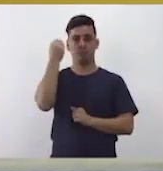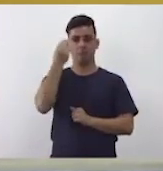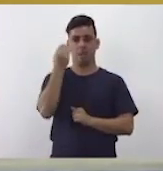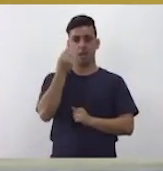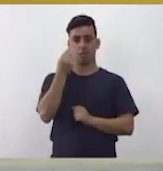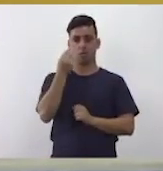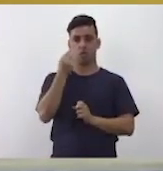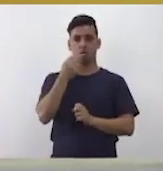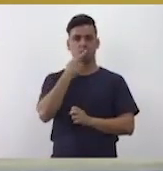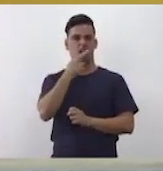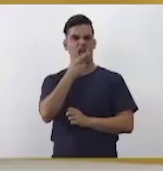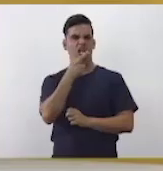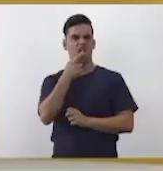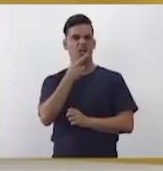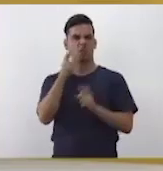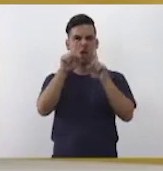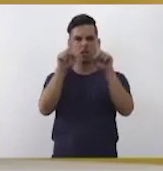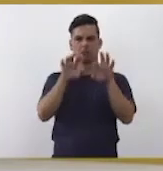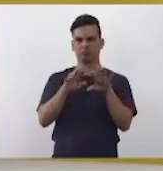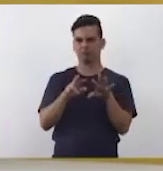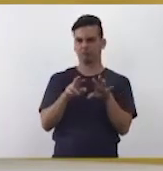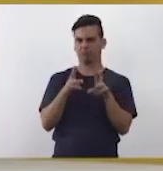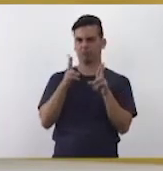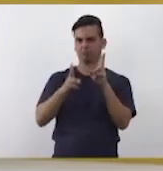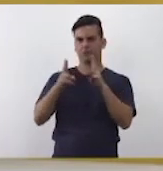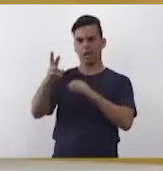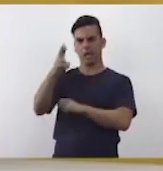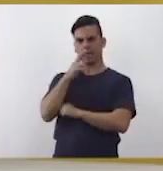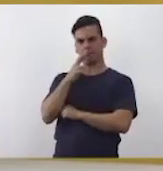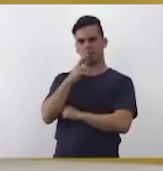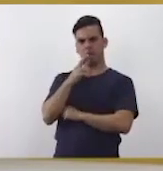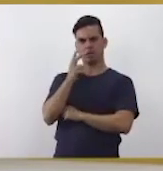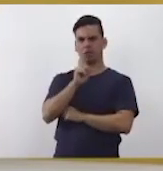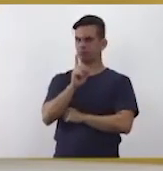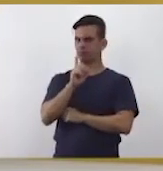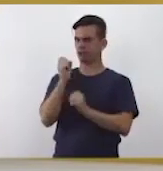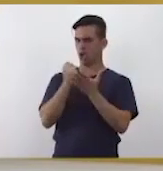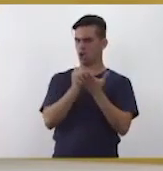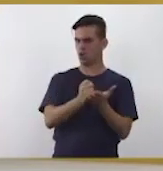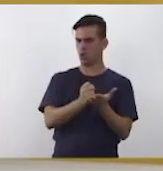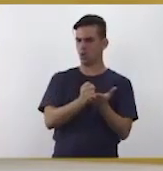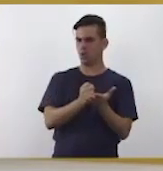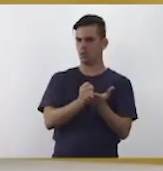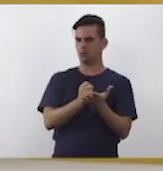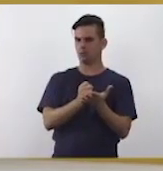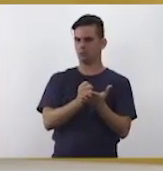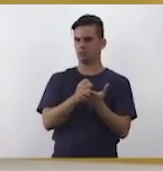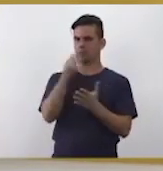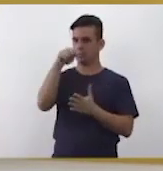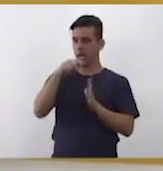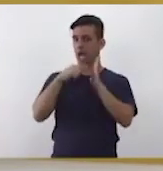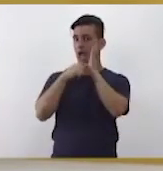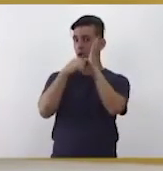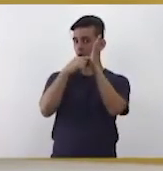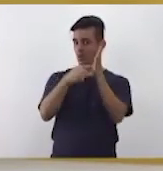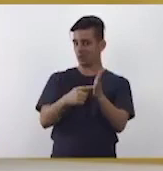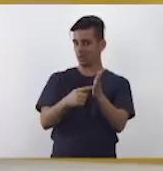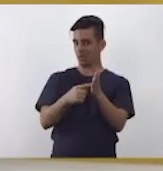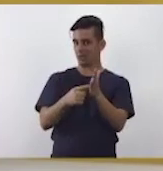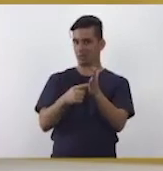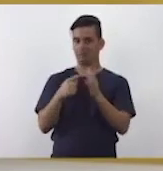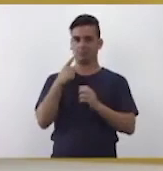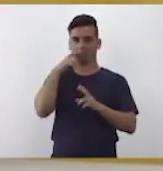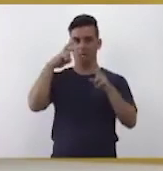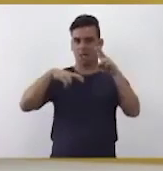del repasador virtual. Además, no te ayuda, no te estoy peleando, simplemente te estoy alertando.